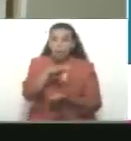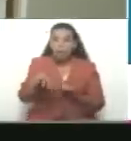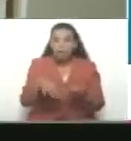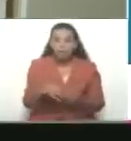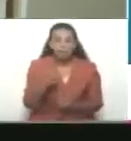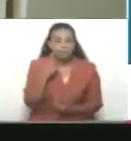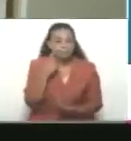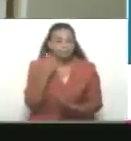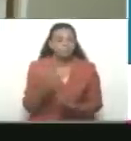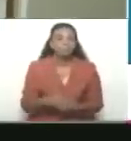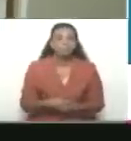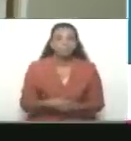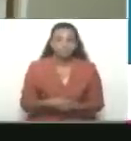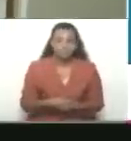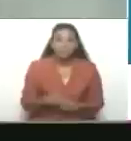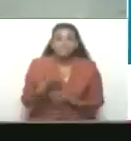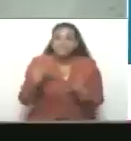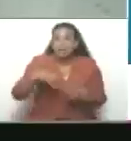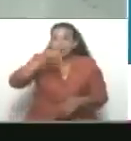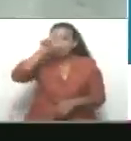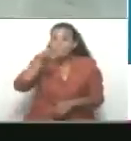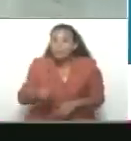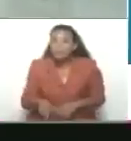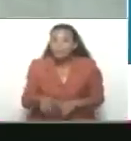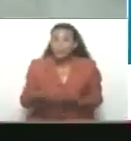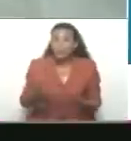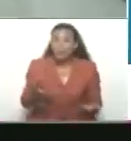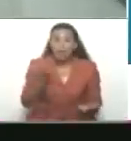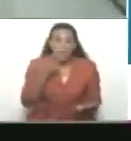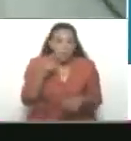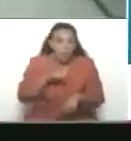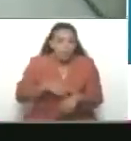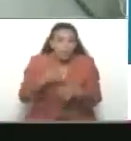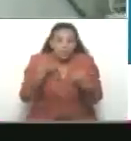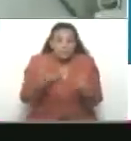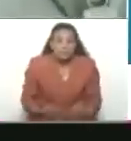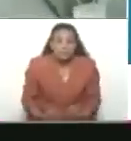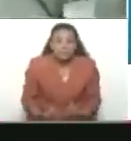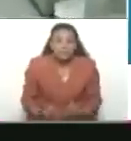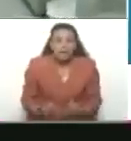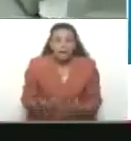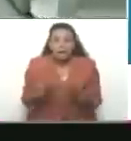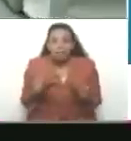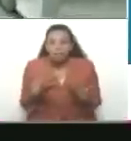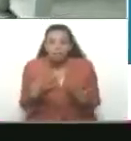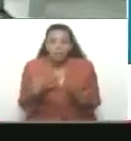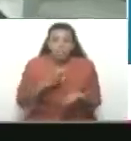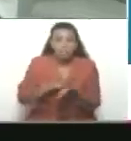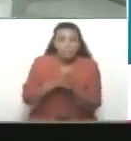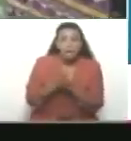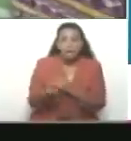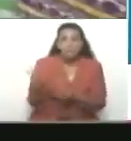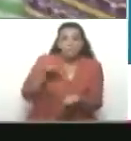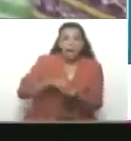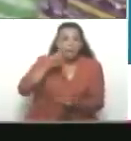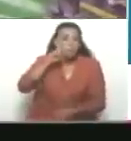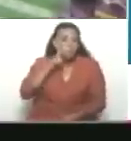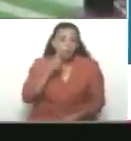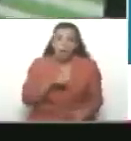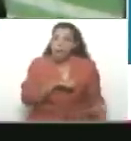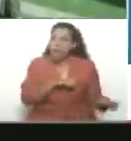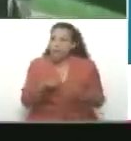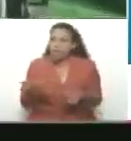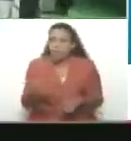nosotros si si aquí hubiese una persona en este momento terminando esta actividad que vaya a parir puede ser